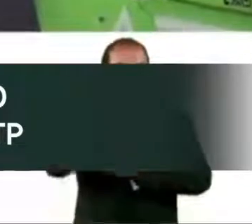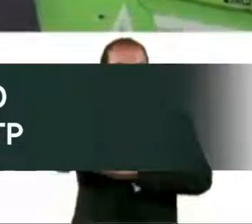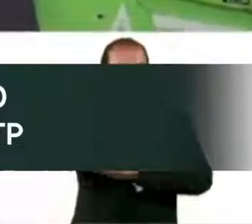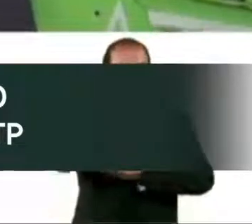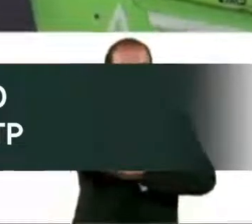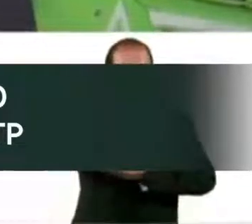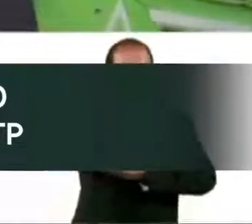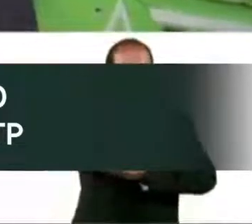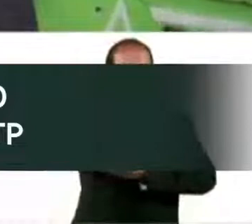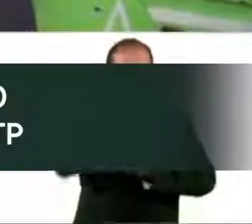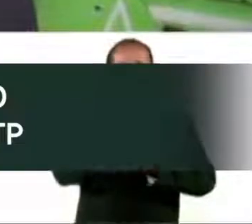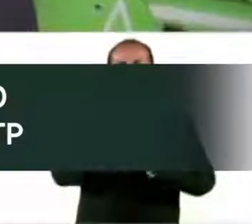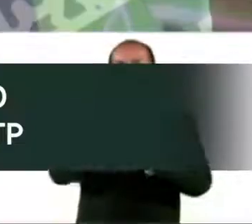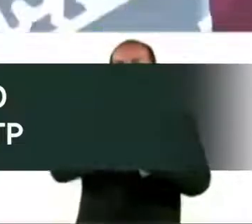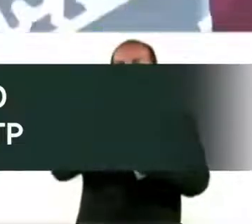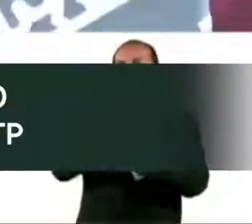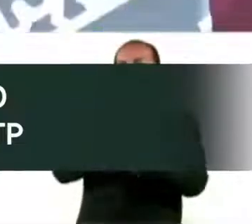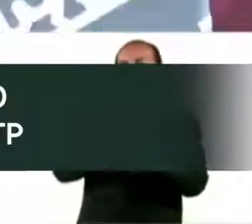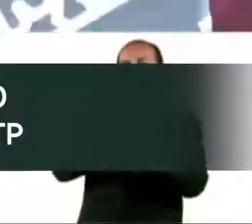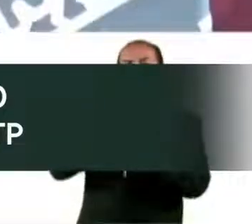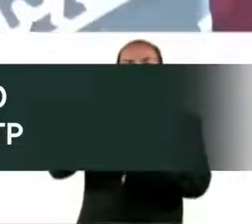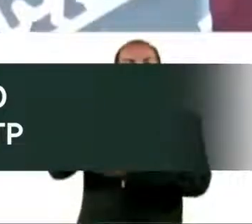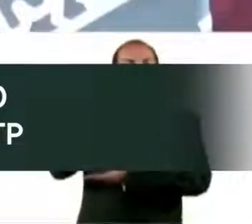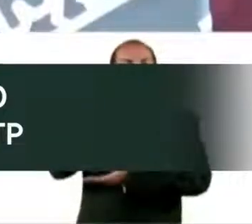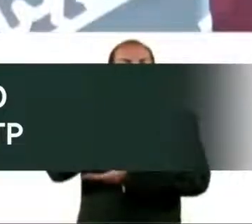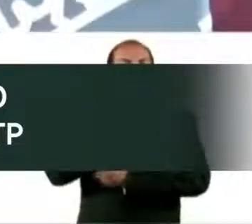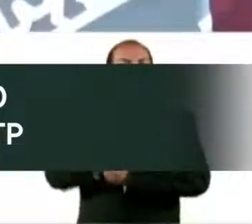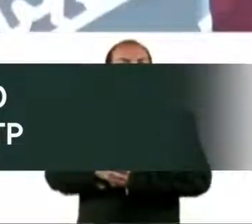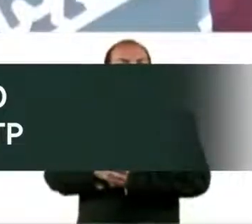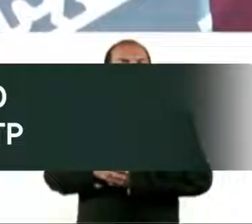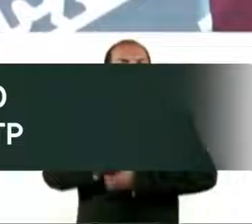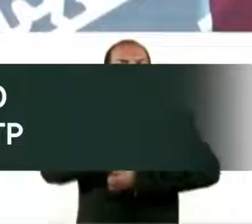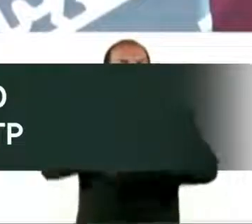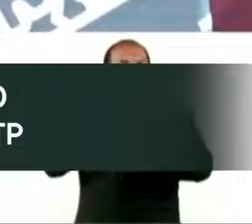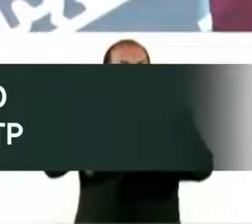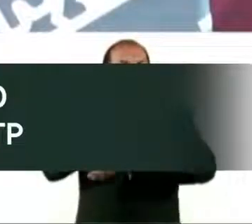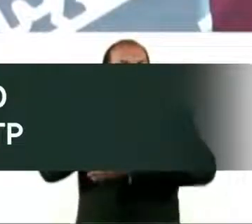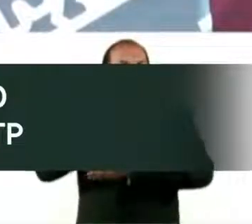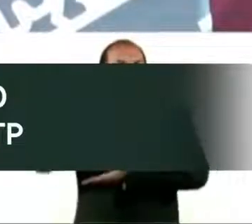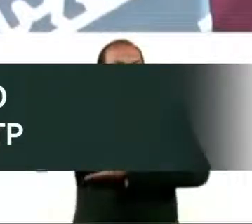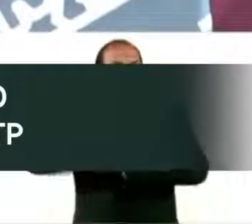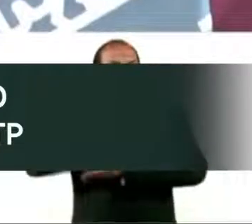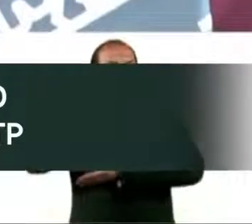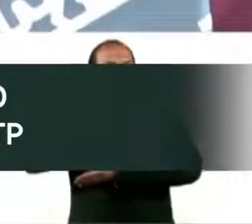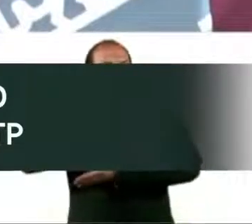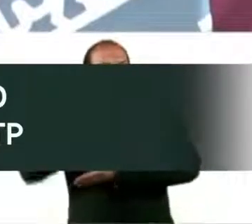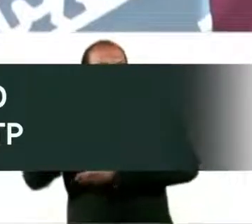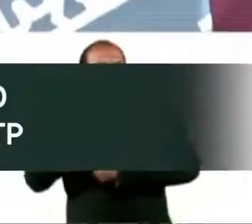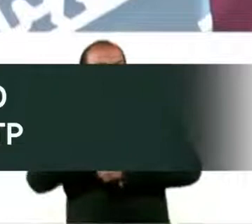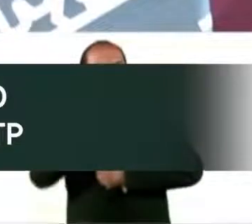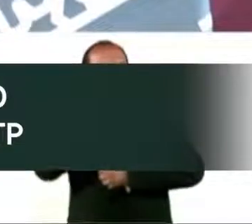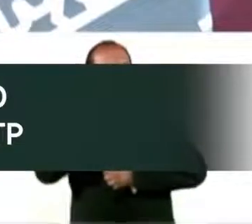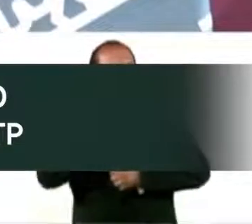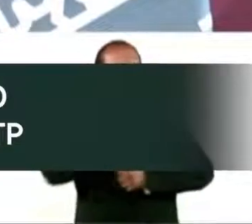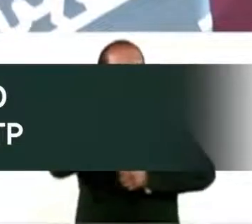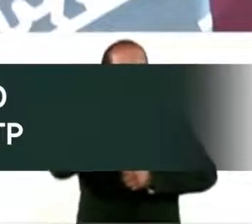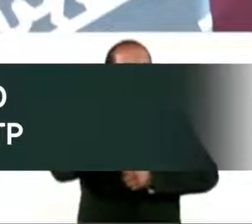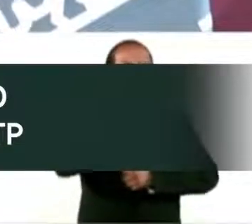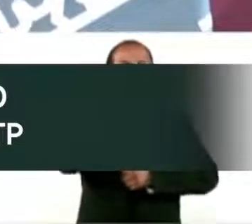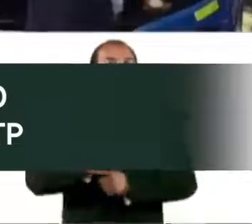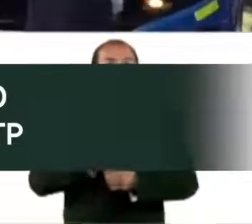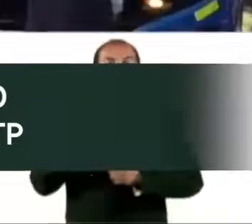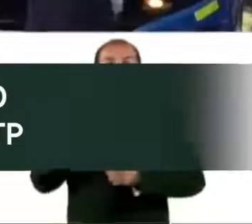y 170 autobuses para la red de transporte de pasajeros y anticipó que en unos 45 días